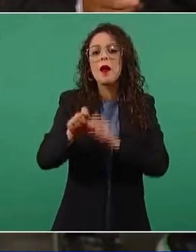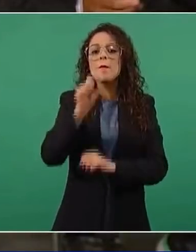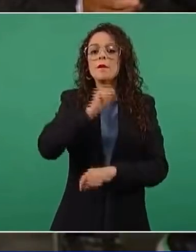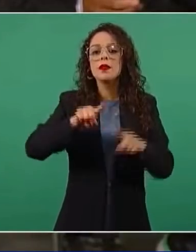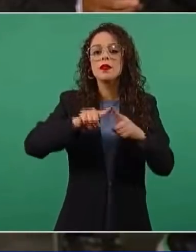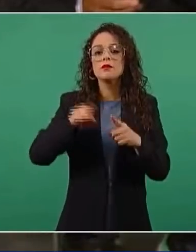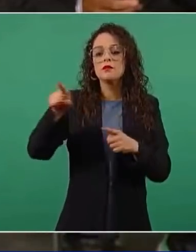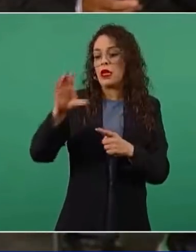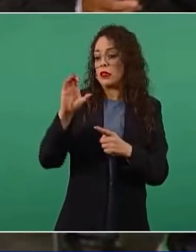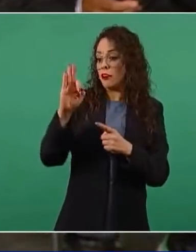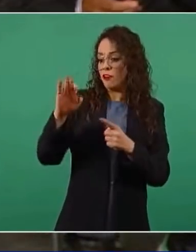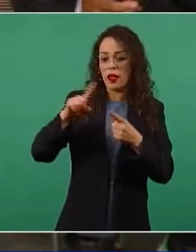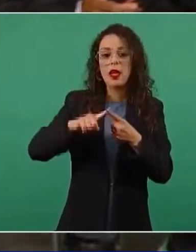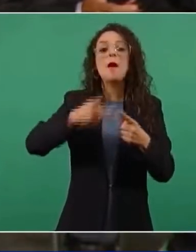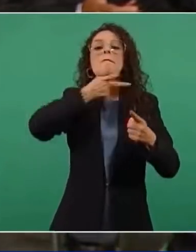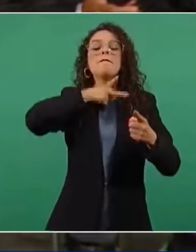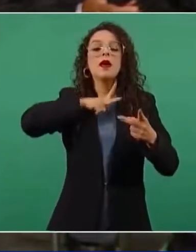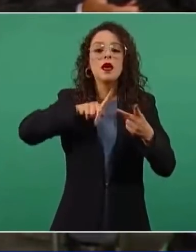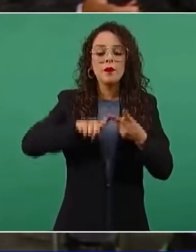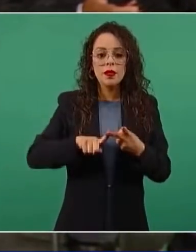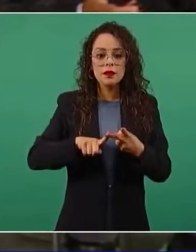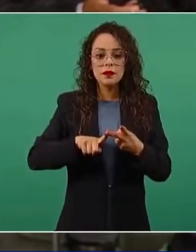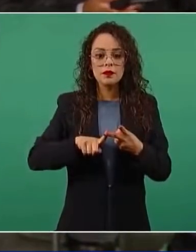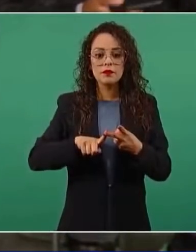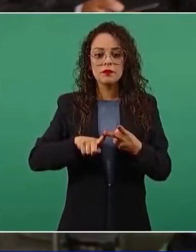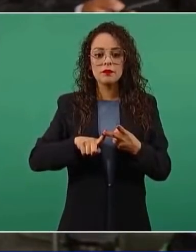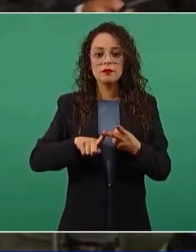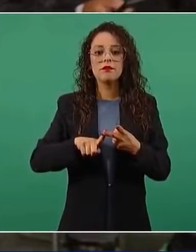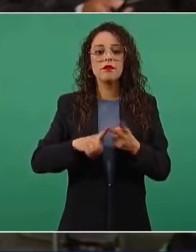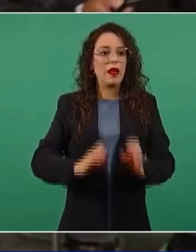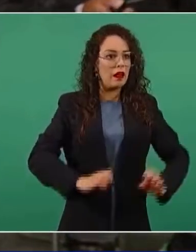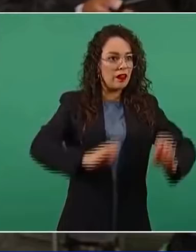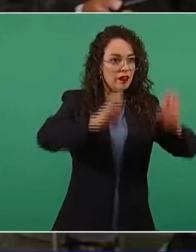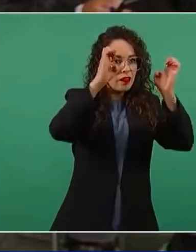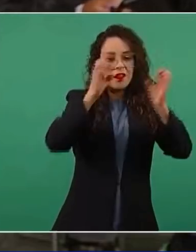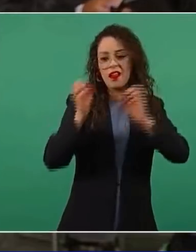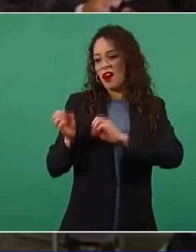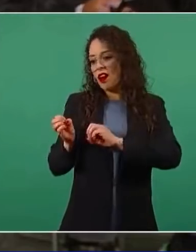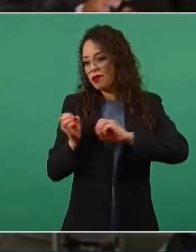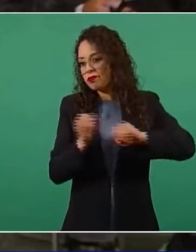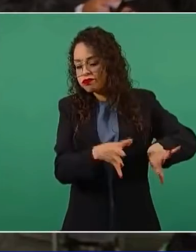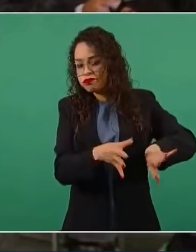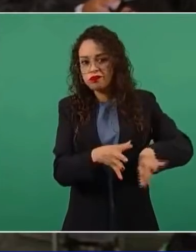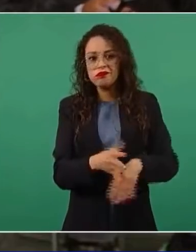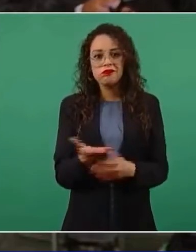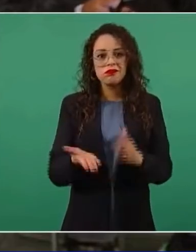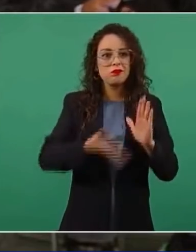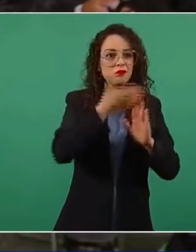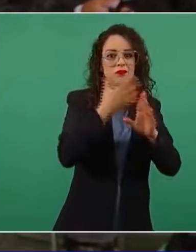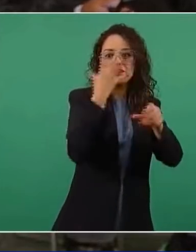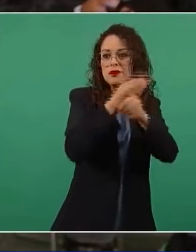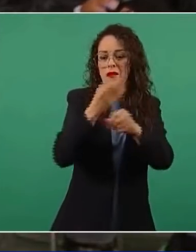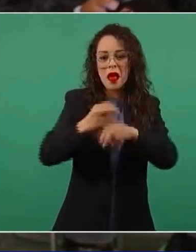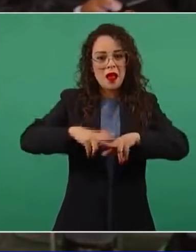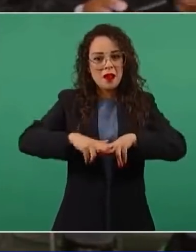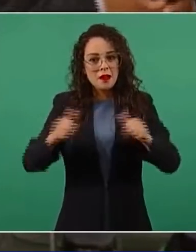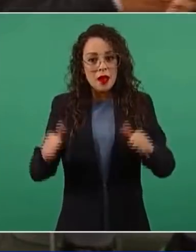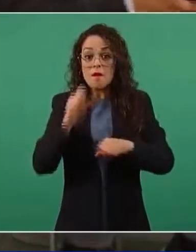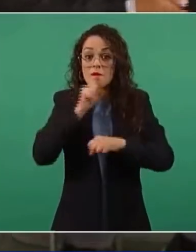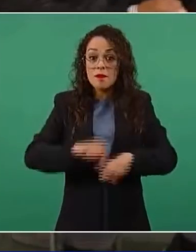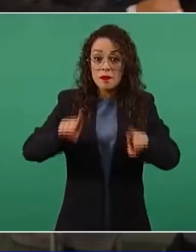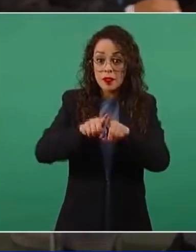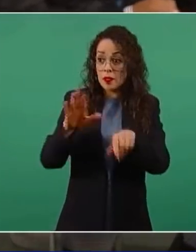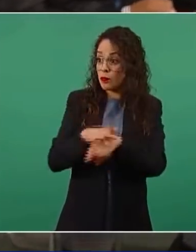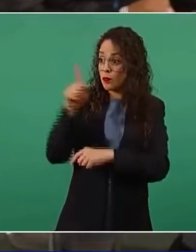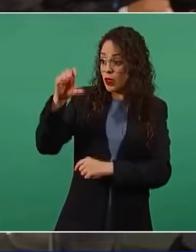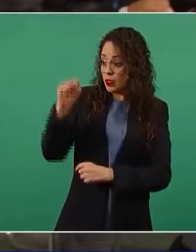o de CFE, que empezaron a desmantelar la infraestructura, dejarla debilitada, abandonarla. Aquí pasó lo mismo porque la Secretaría tiene